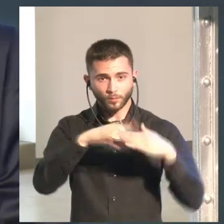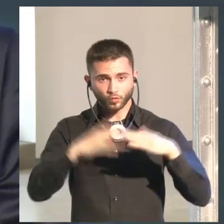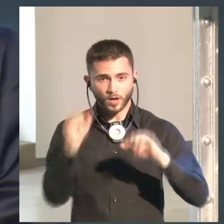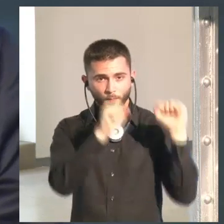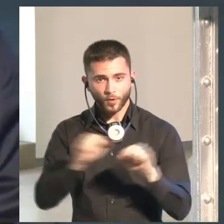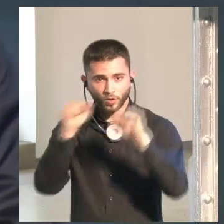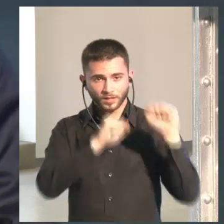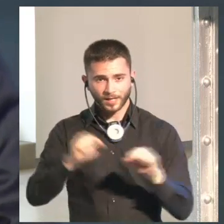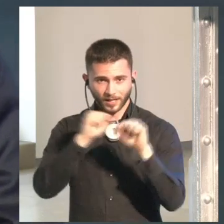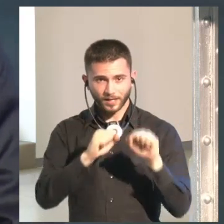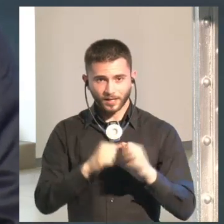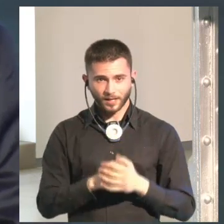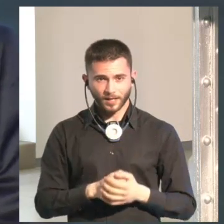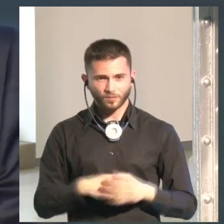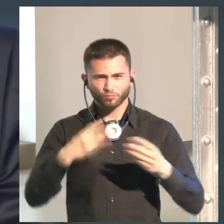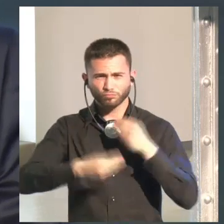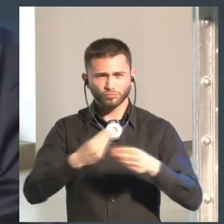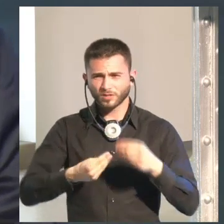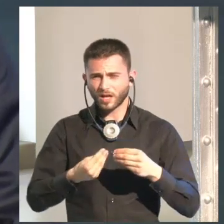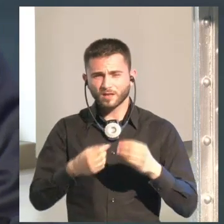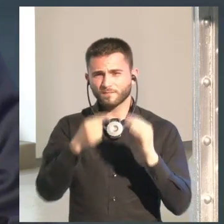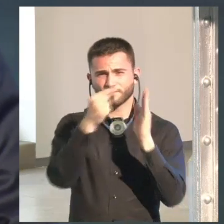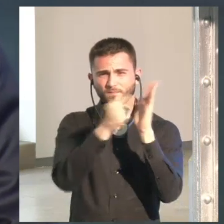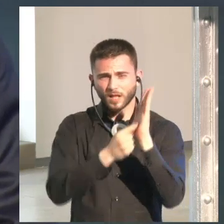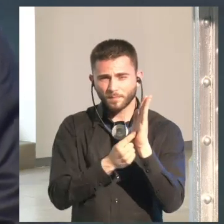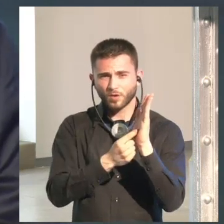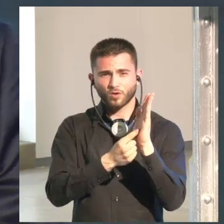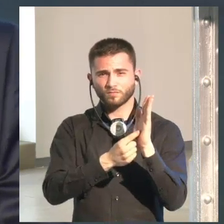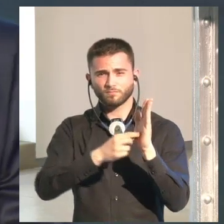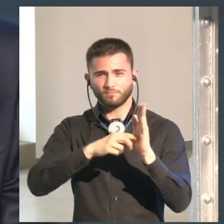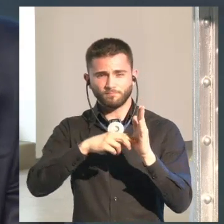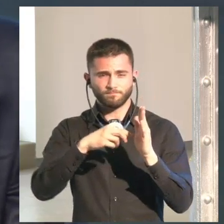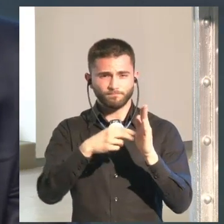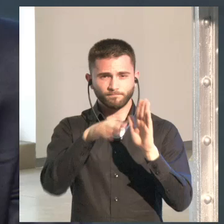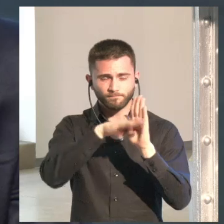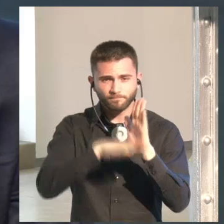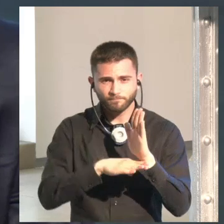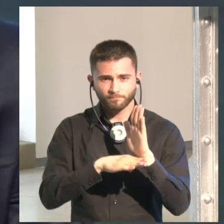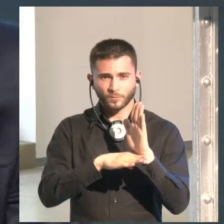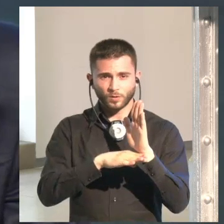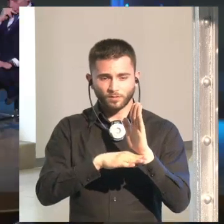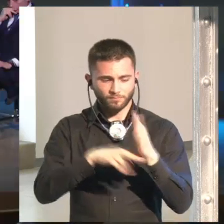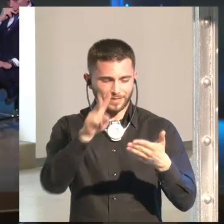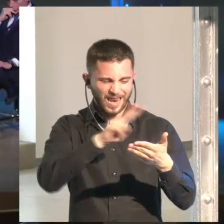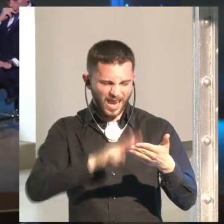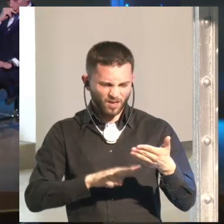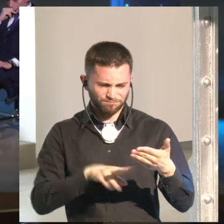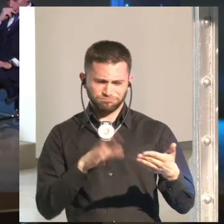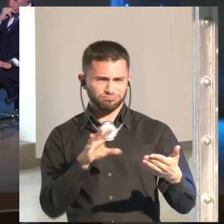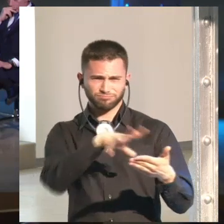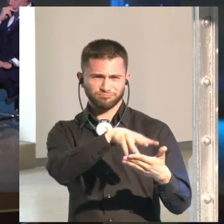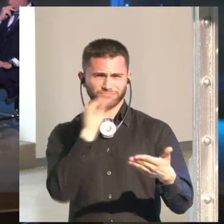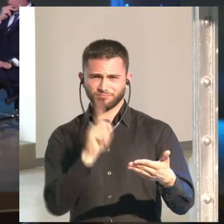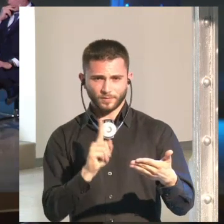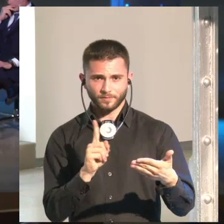está sobreutilizado. Los términos y condiciones no pueden ser leídos por ningún mortal, los términos y condiciones de